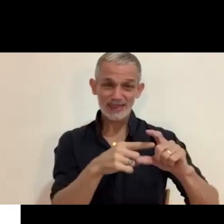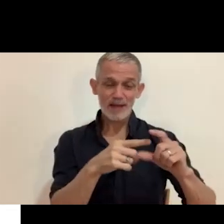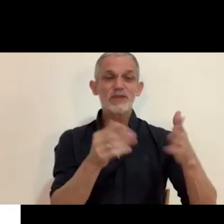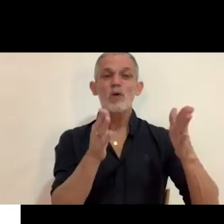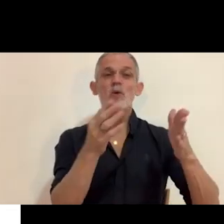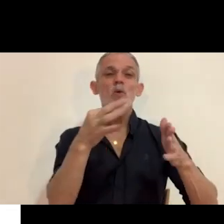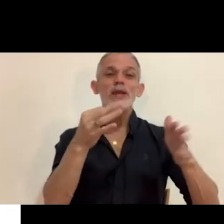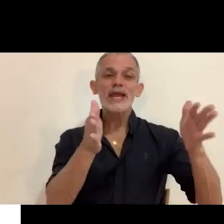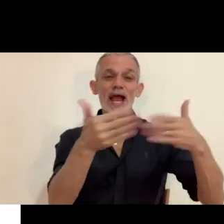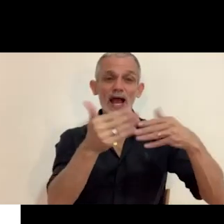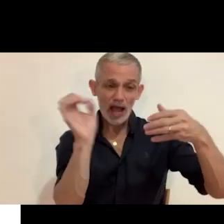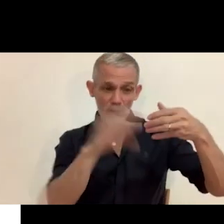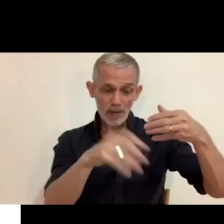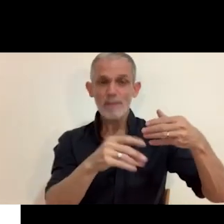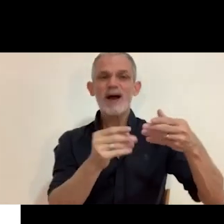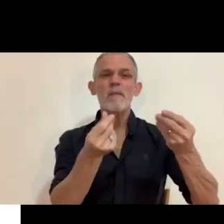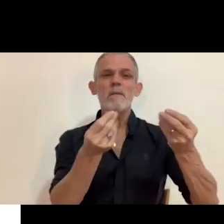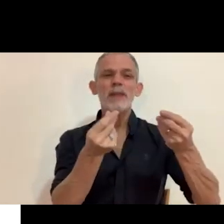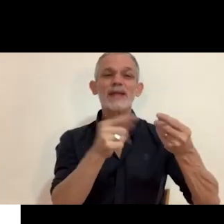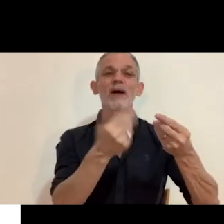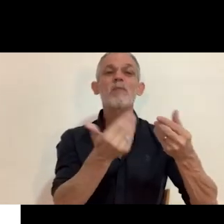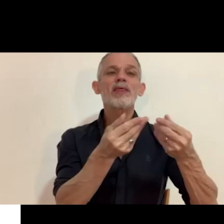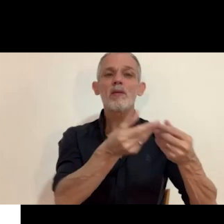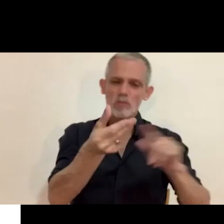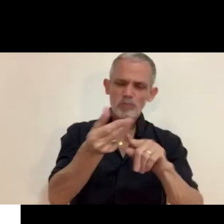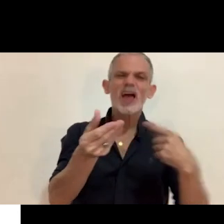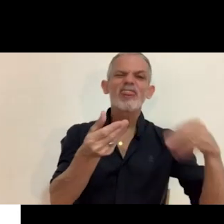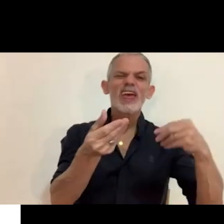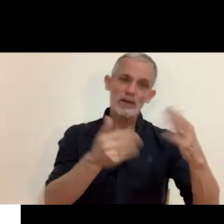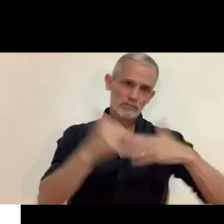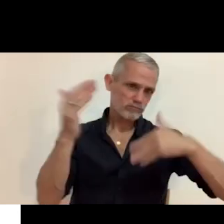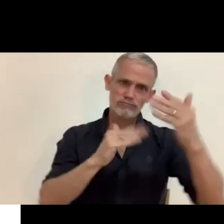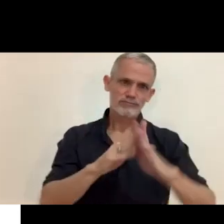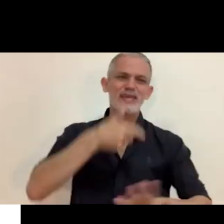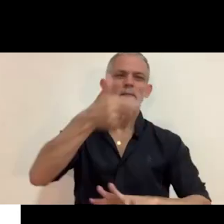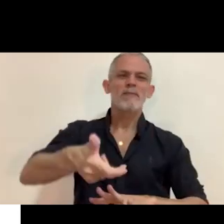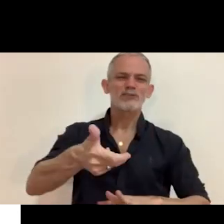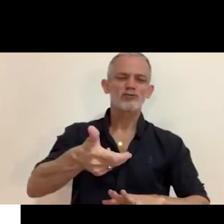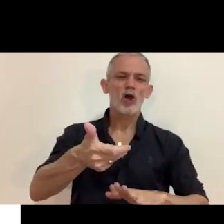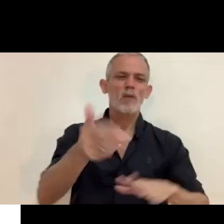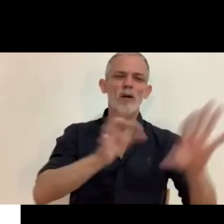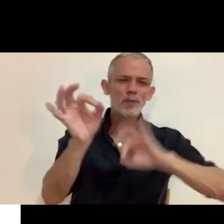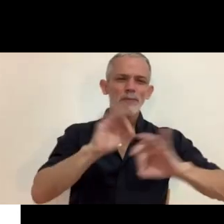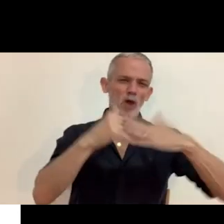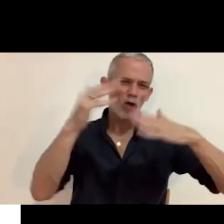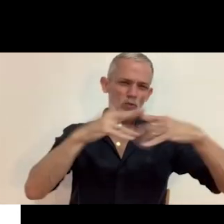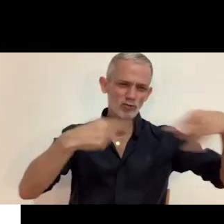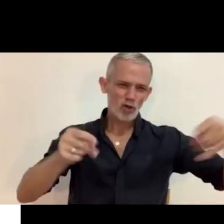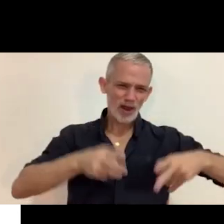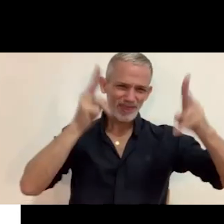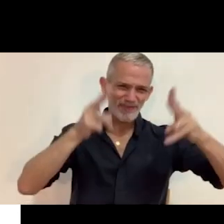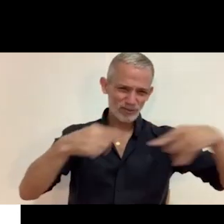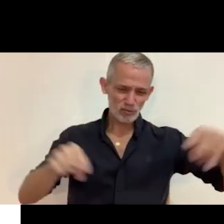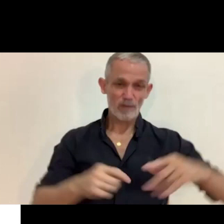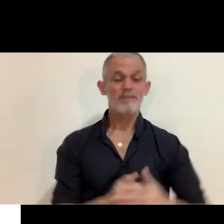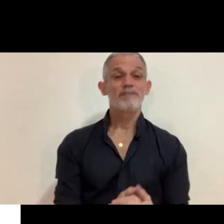únicamente esos fondos se podrán afectar al desarrollo de la inversión en proyectos inmobiliarios. Y como ha